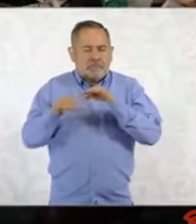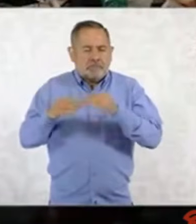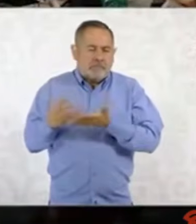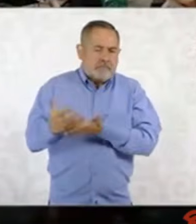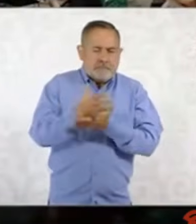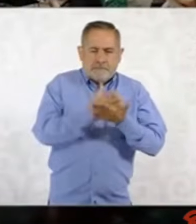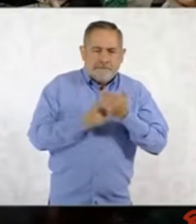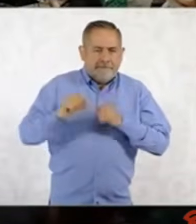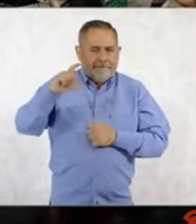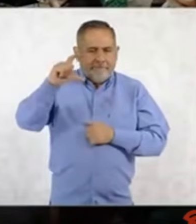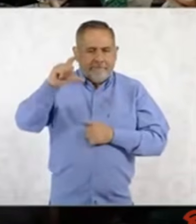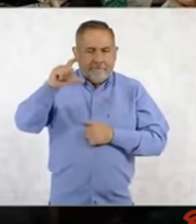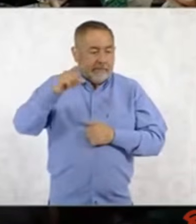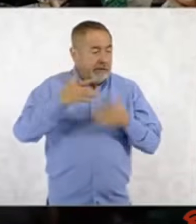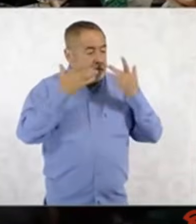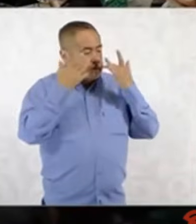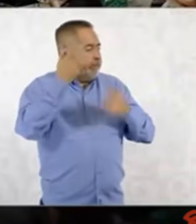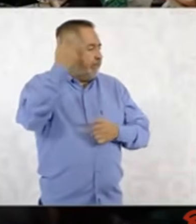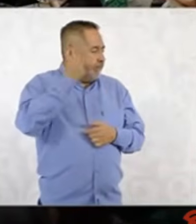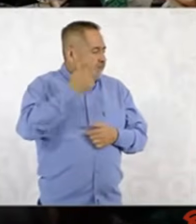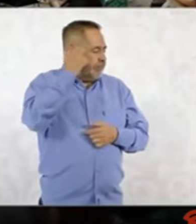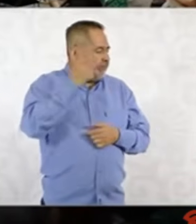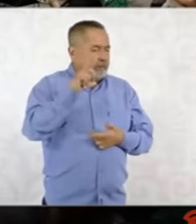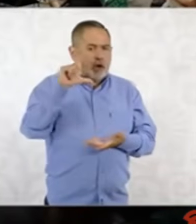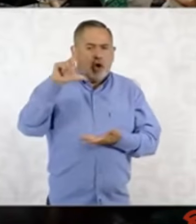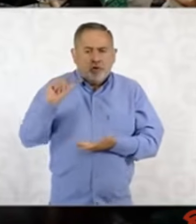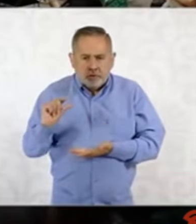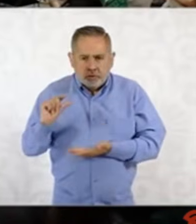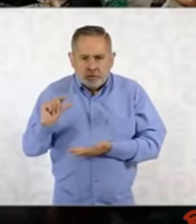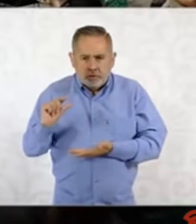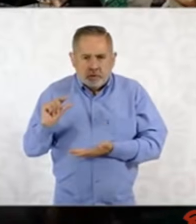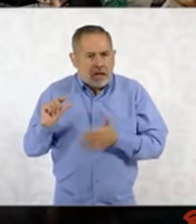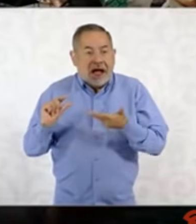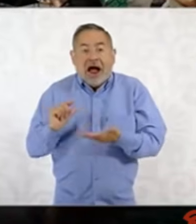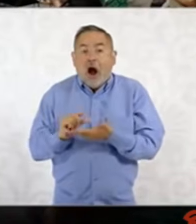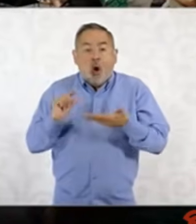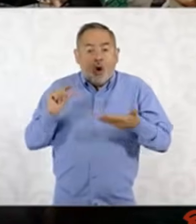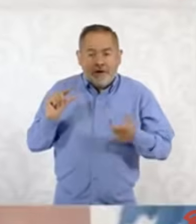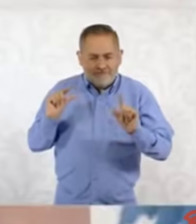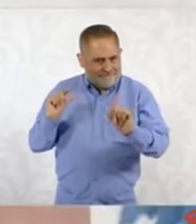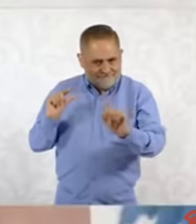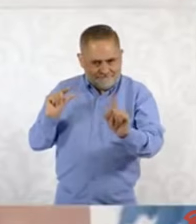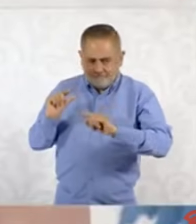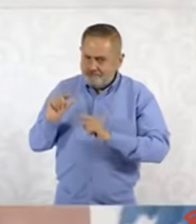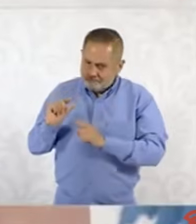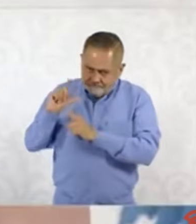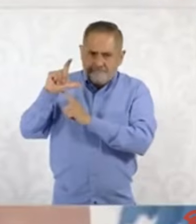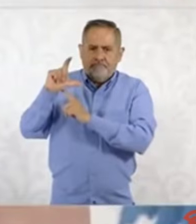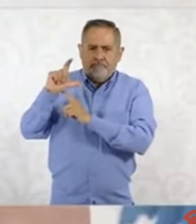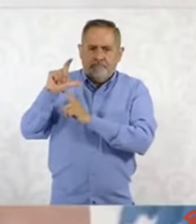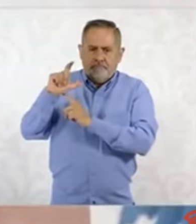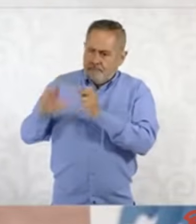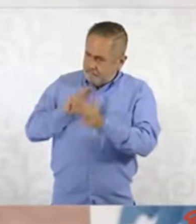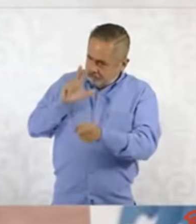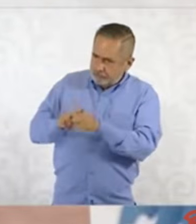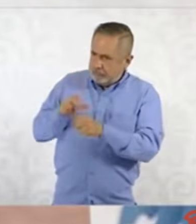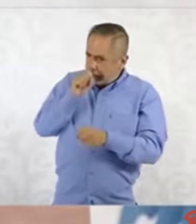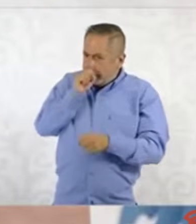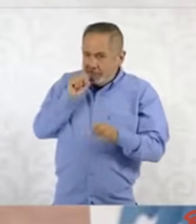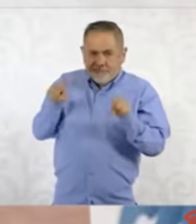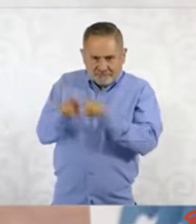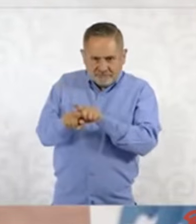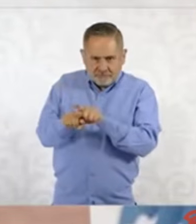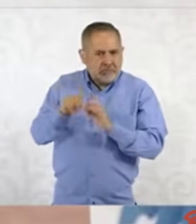no perdías nivel de vida, no perdías ingresos. Eso es lo que hace, es lo que garantiza el Fondo de Pensiones para el Bienestar. Y hay